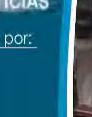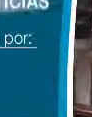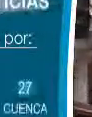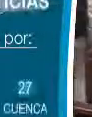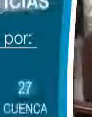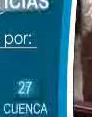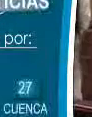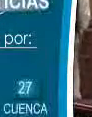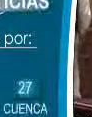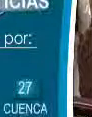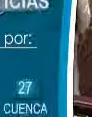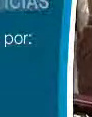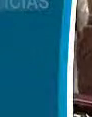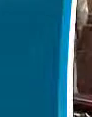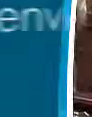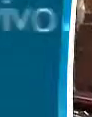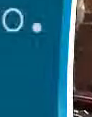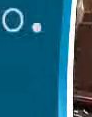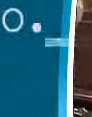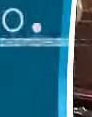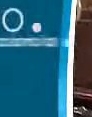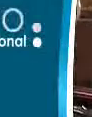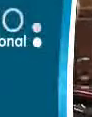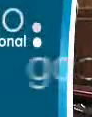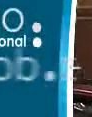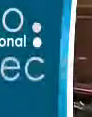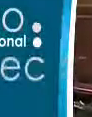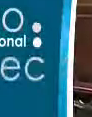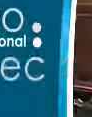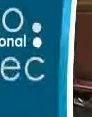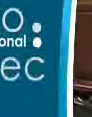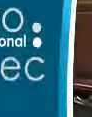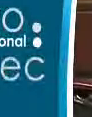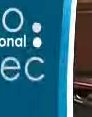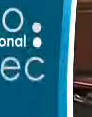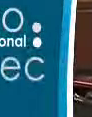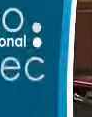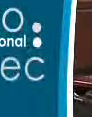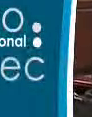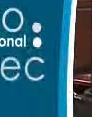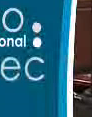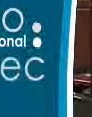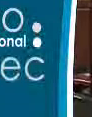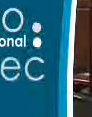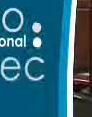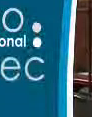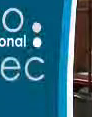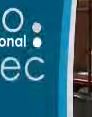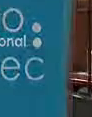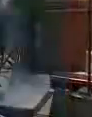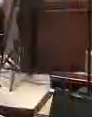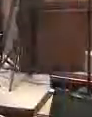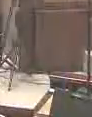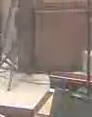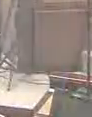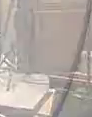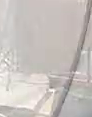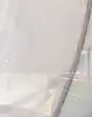y 27 en la ciudad de Cuenca también por internet en vivo punto asamblea nacional punto gob punto s